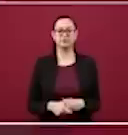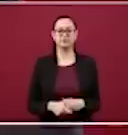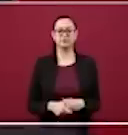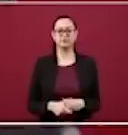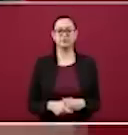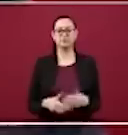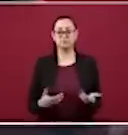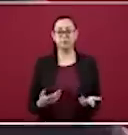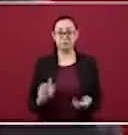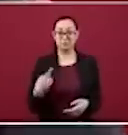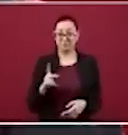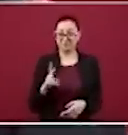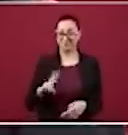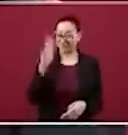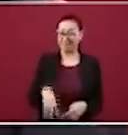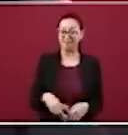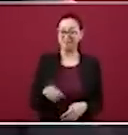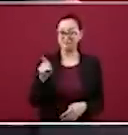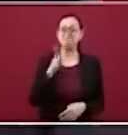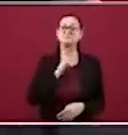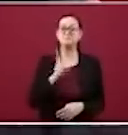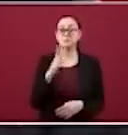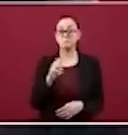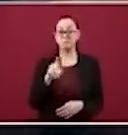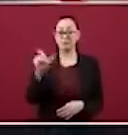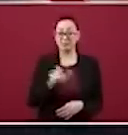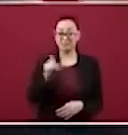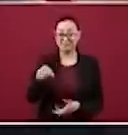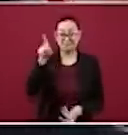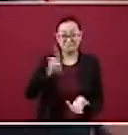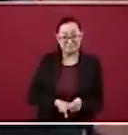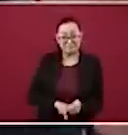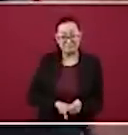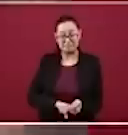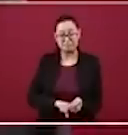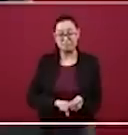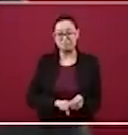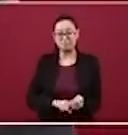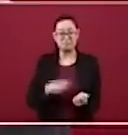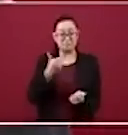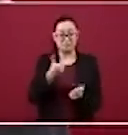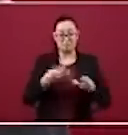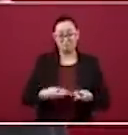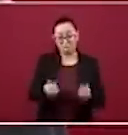es que en el caso de Pemex había una gran fuga por la